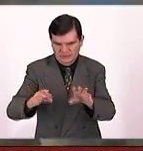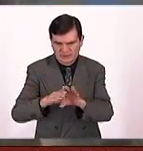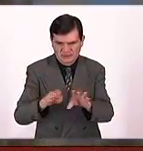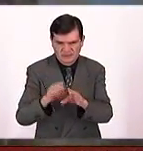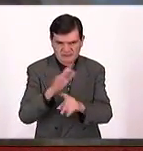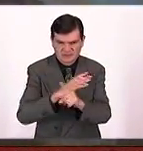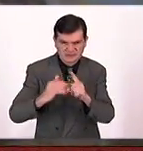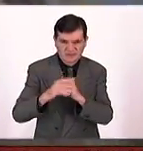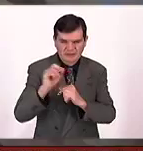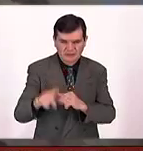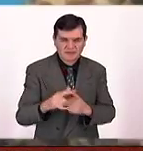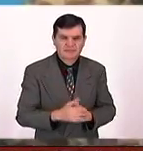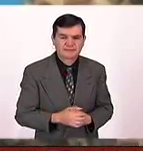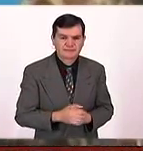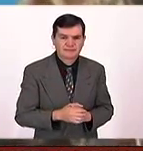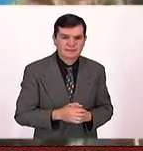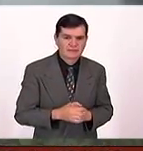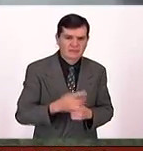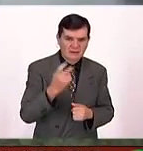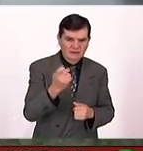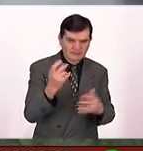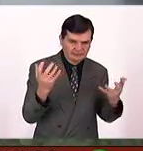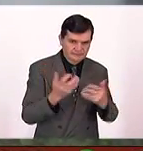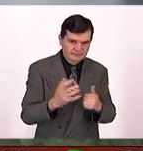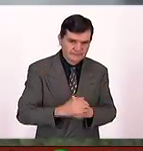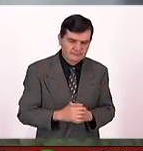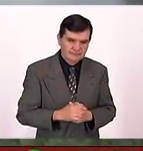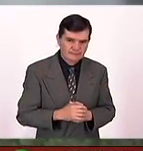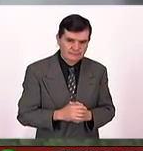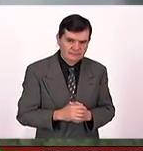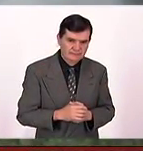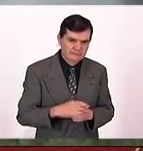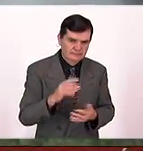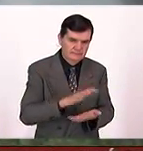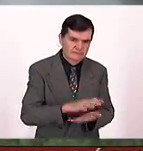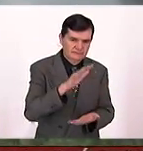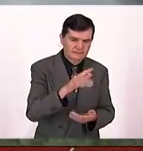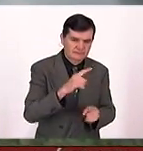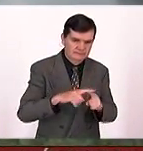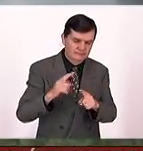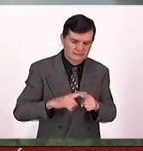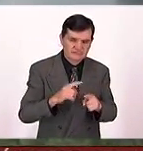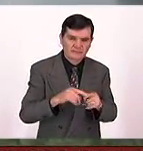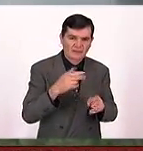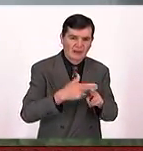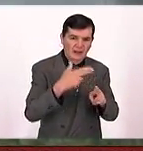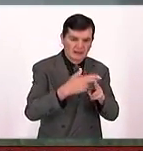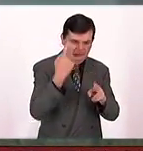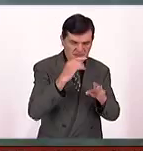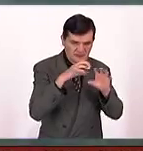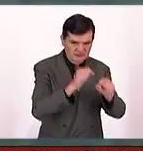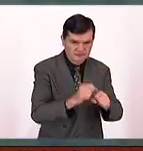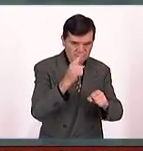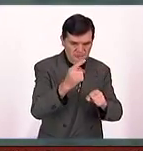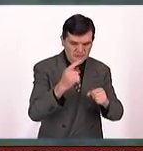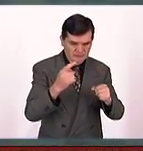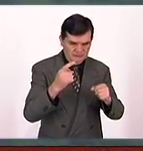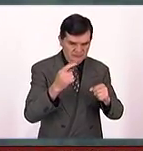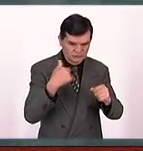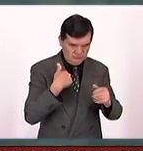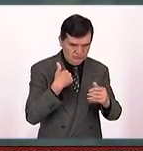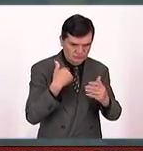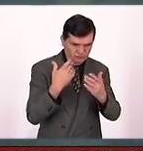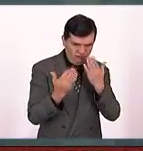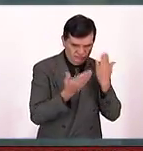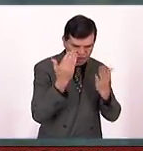esta disciplina. De hecho, en la mayoría de los casos, para llegar a conformarse uno como